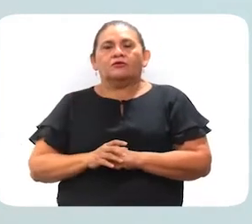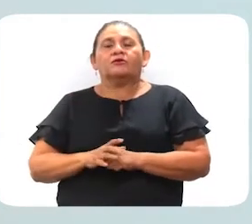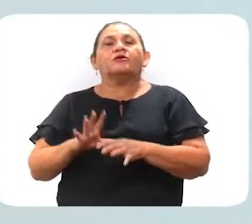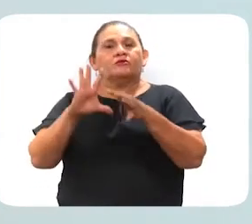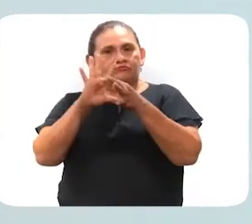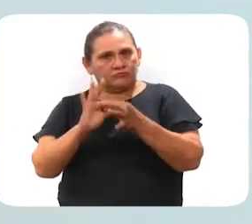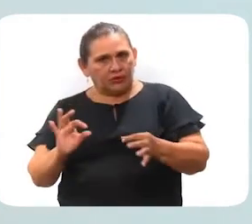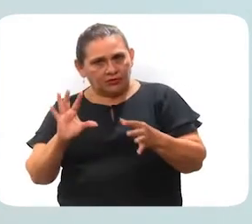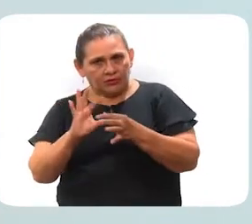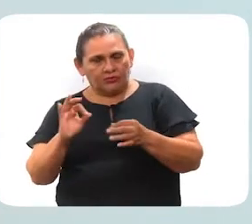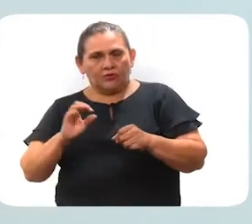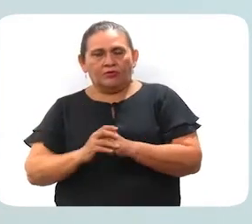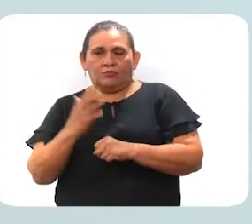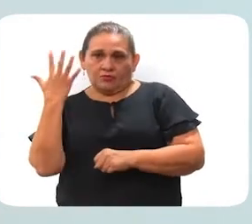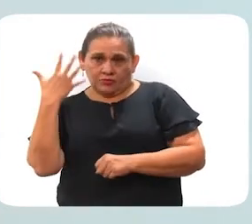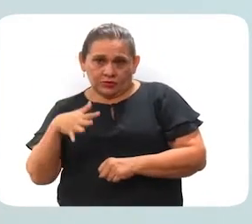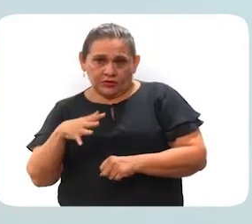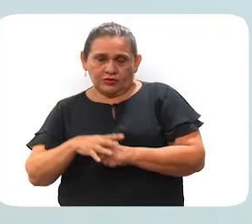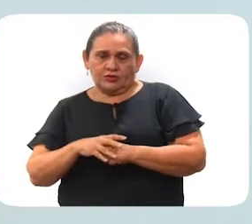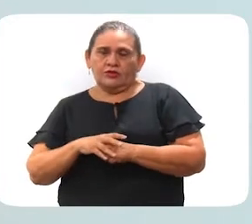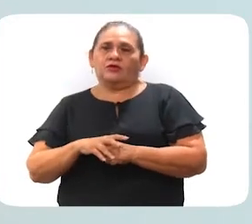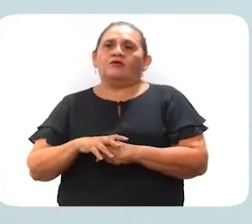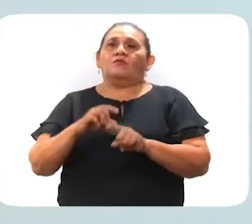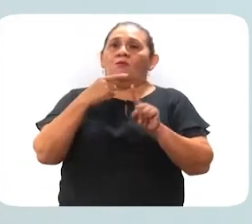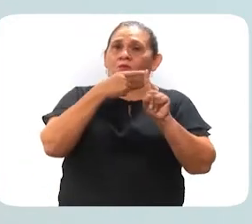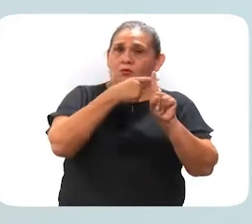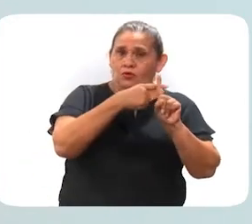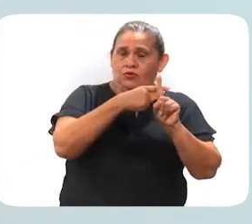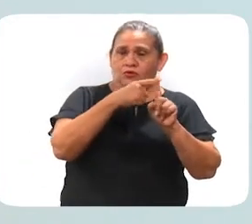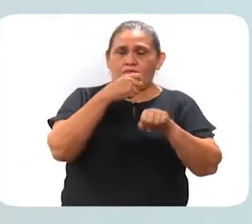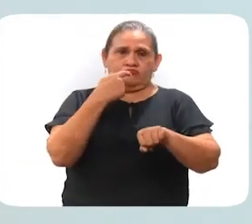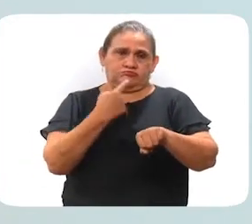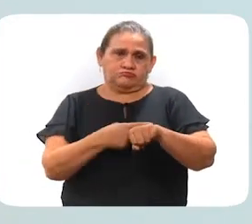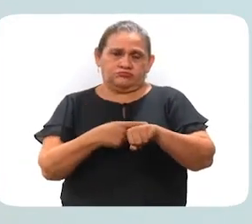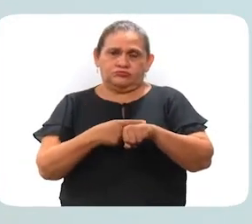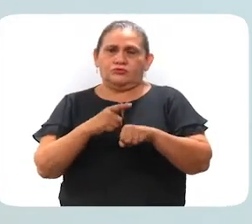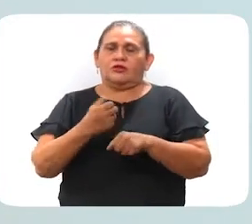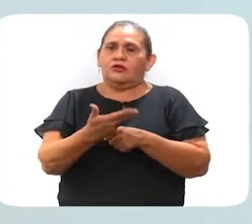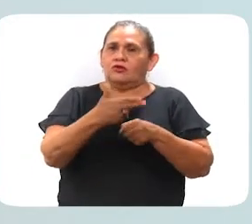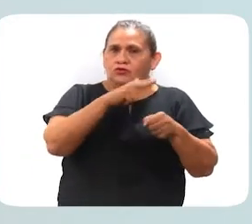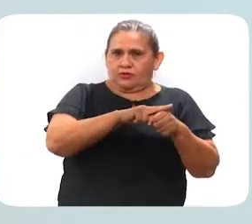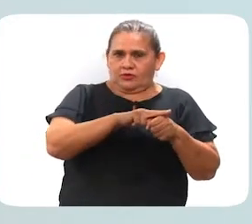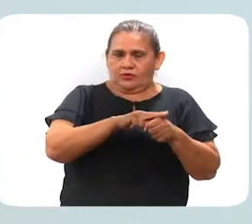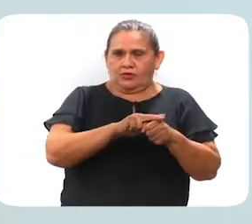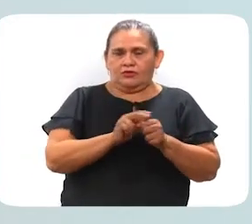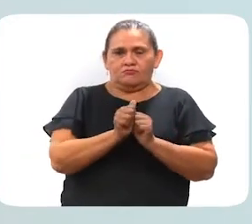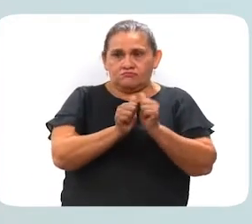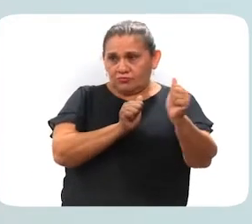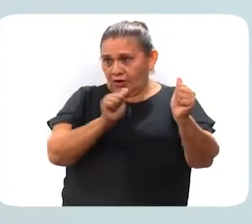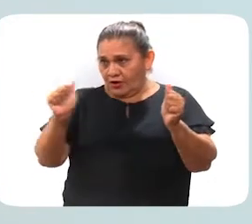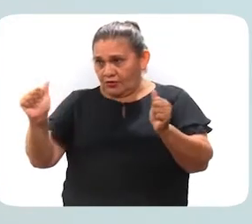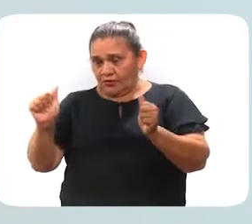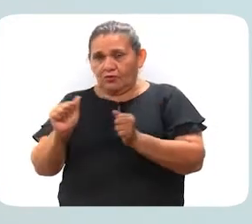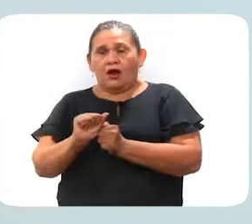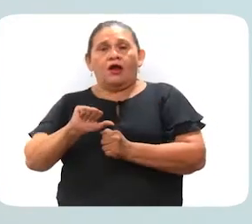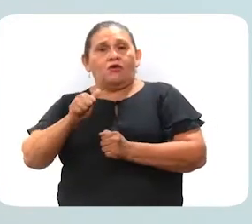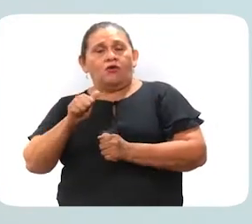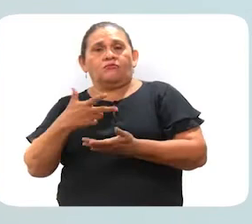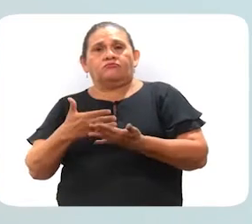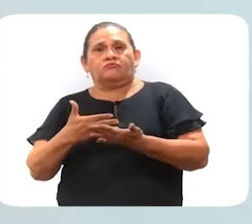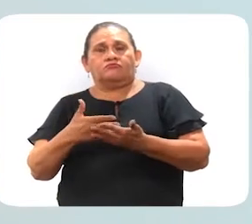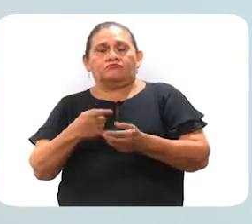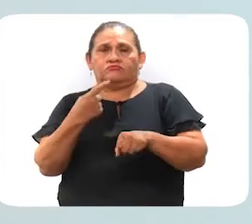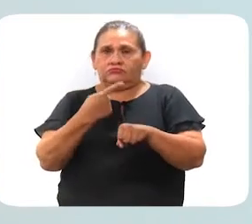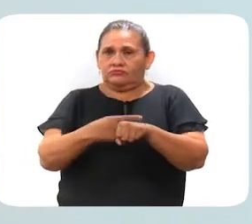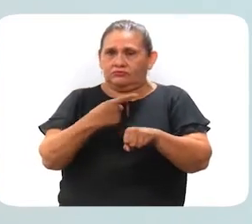ya se mencionó, 10 de los casos positivos están en hospitales públicos y en aislamiento total. Hay otros pacientes a la